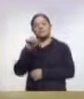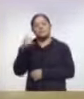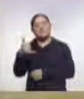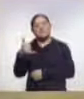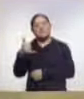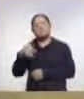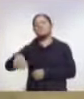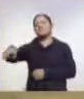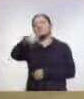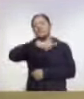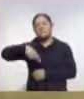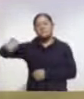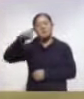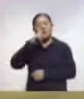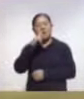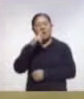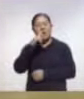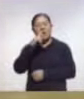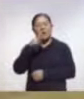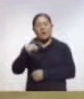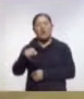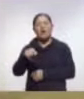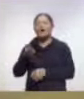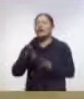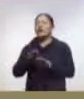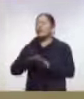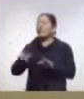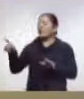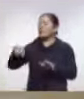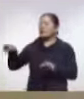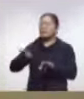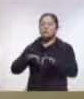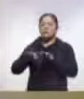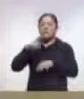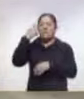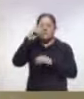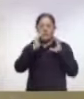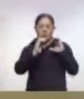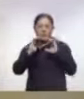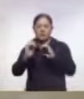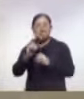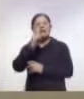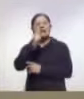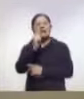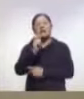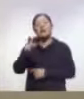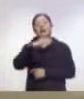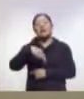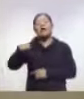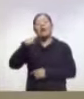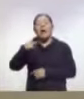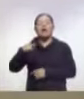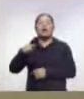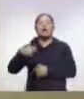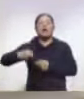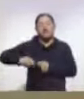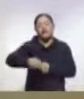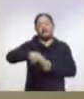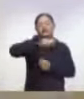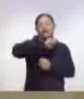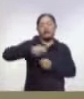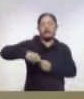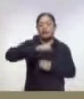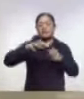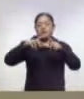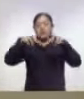autoridades estatales y locales para su cuidado y preservación. Un hauey es una zanja que retiene el agua de lluvia y sirve para el